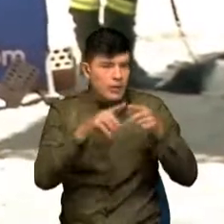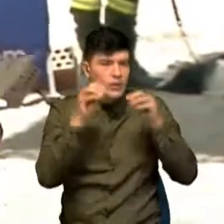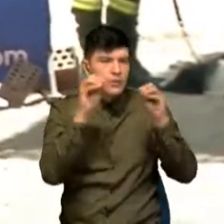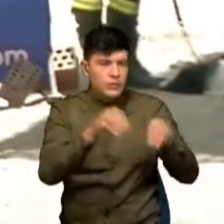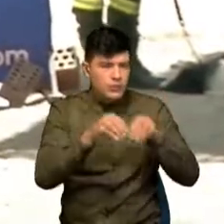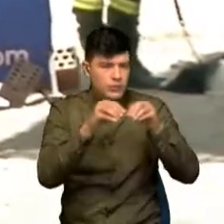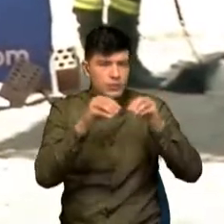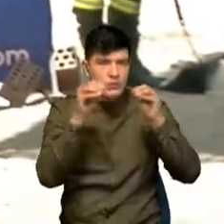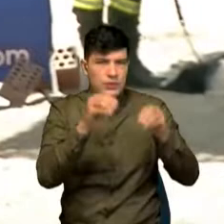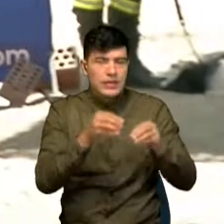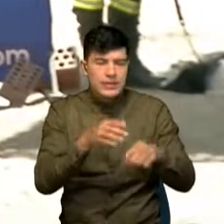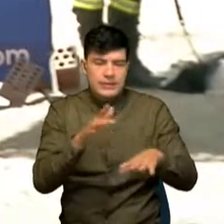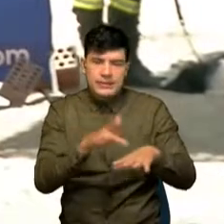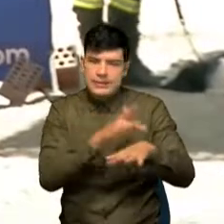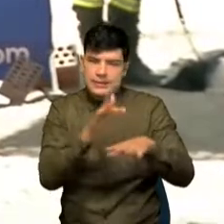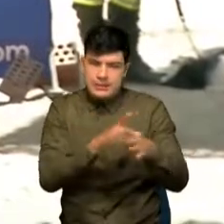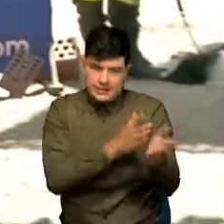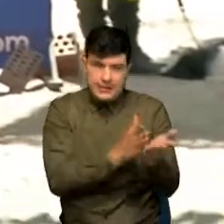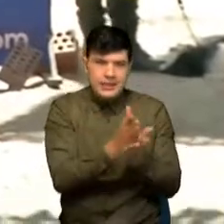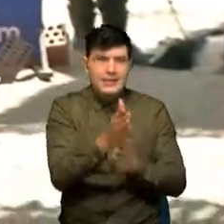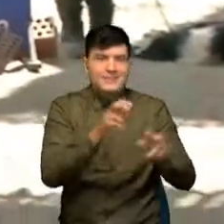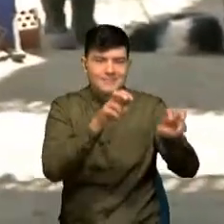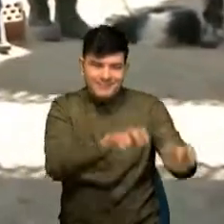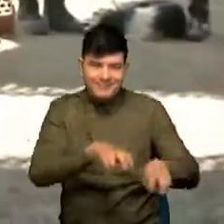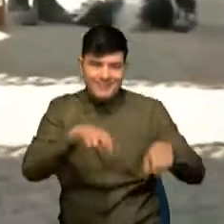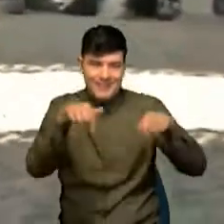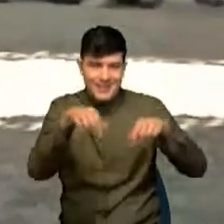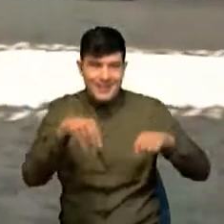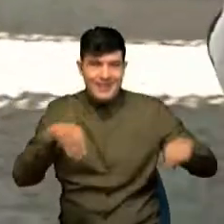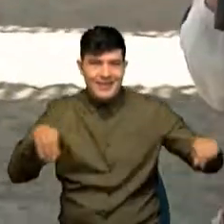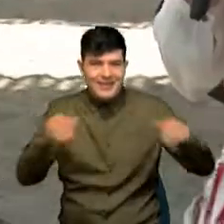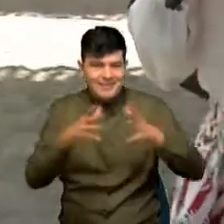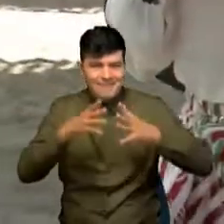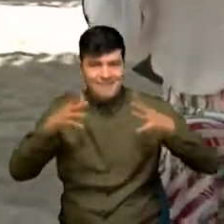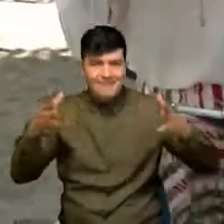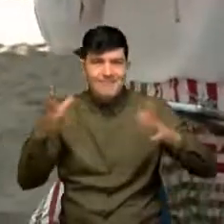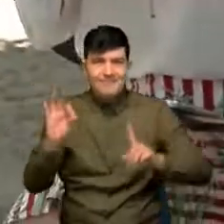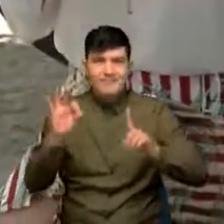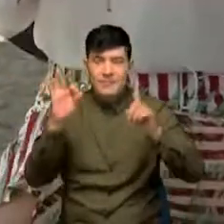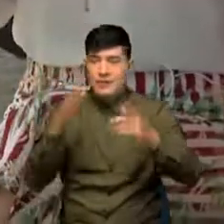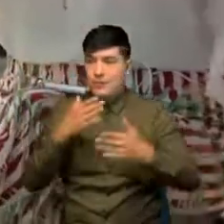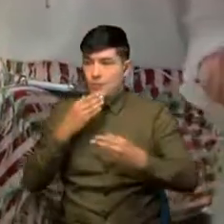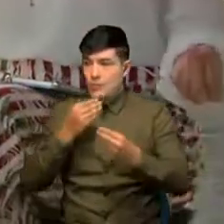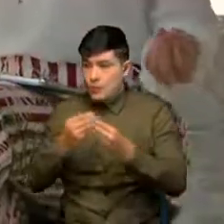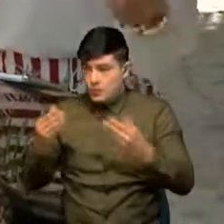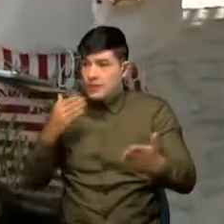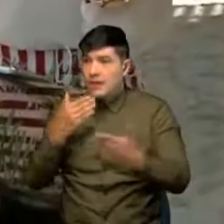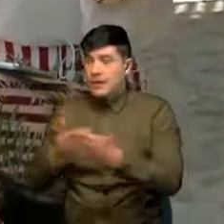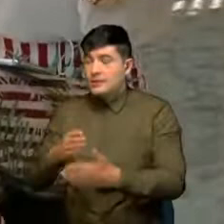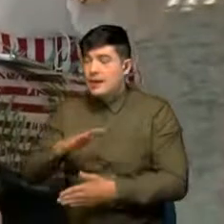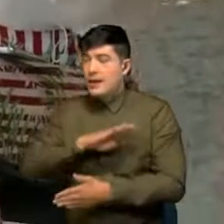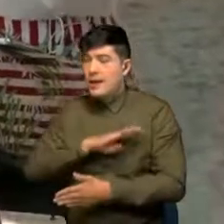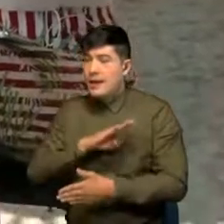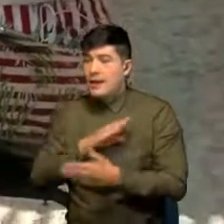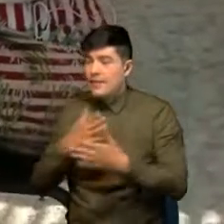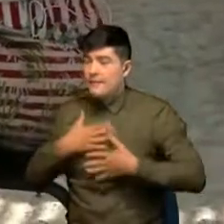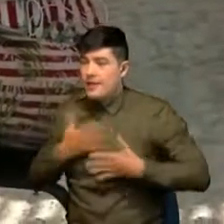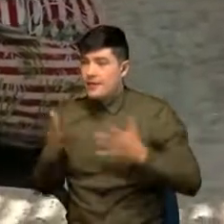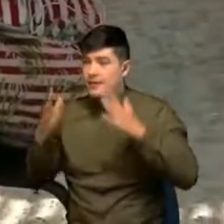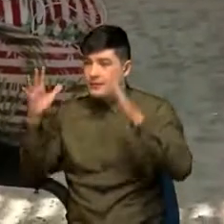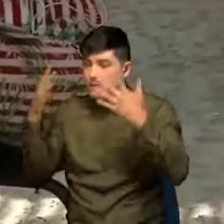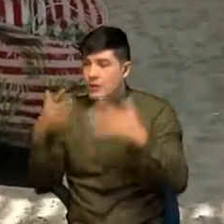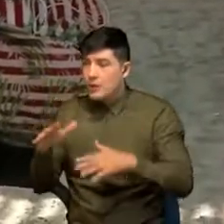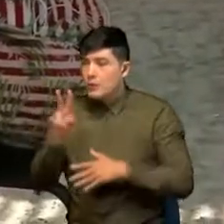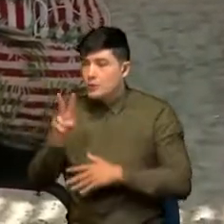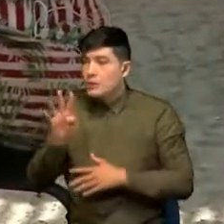seguir cultivando nuestra tierra. Bueno, alcalde, muchísimas gracias, lo felicitamos de antemano pues, por todos estos años del municipio y por supuesto